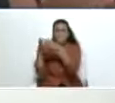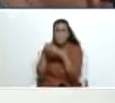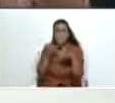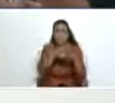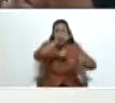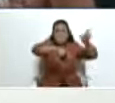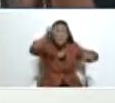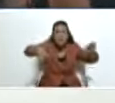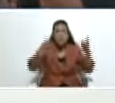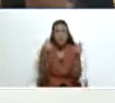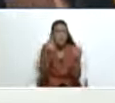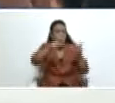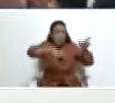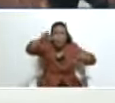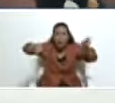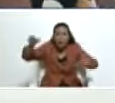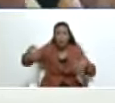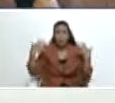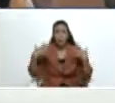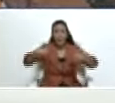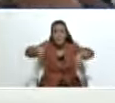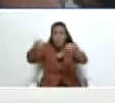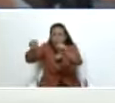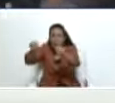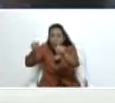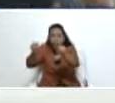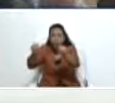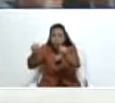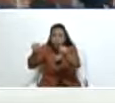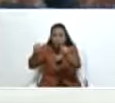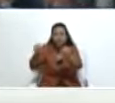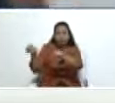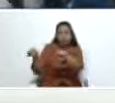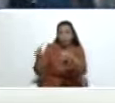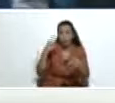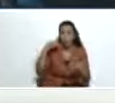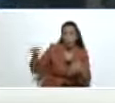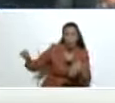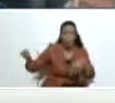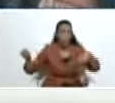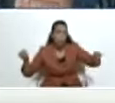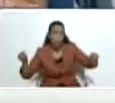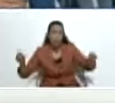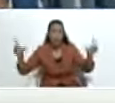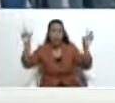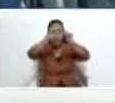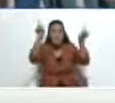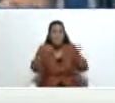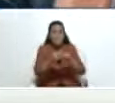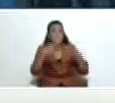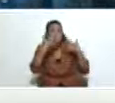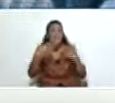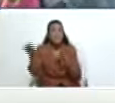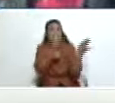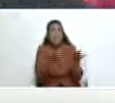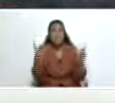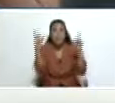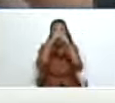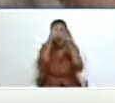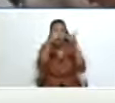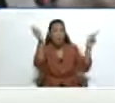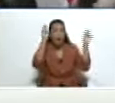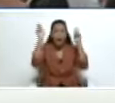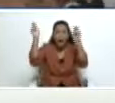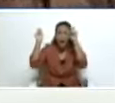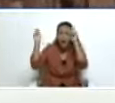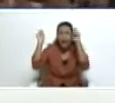cosa, bastante gente, muchos motorizados. Y cuando me doy cuenta tenían carteles, Maduro, bienvenido, Maduro, todo el